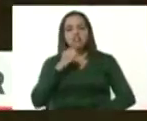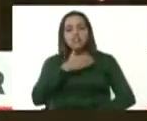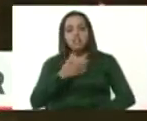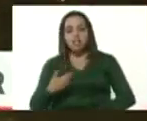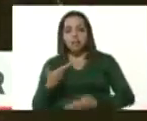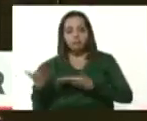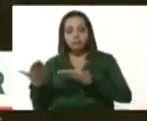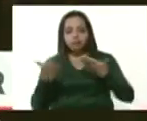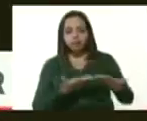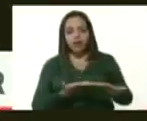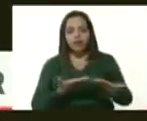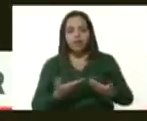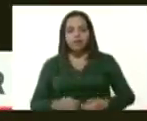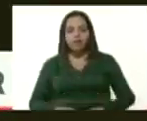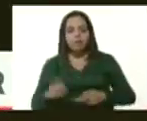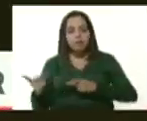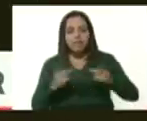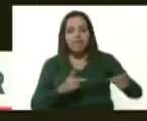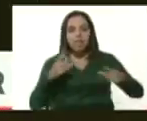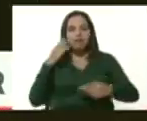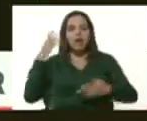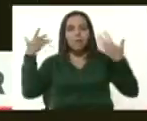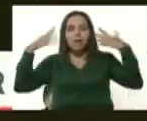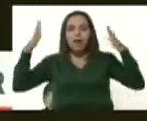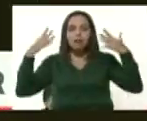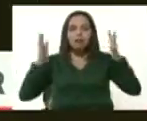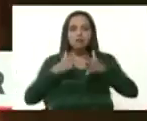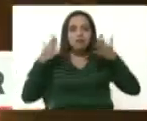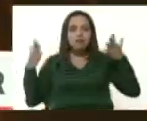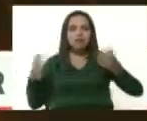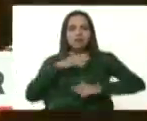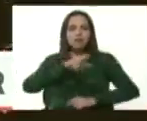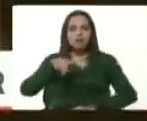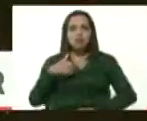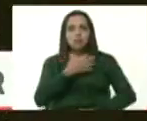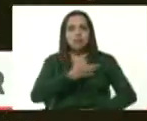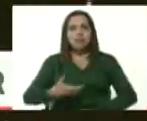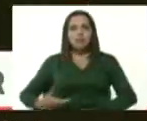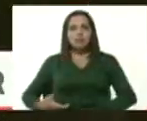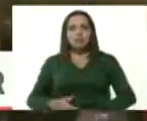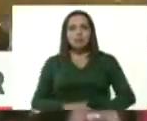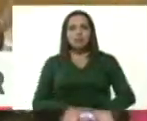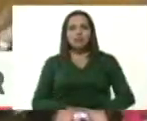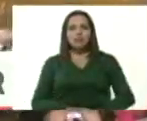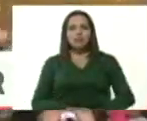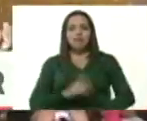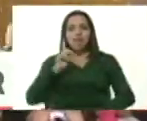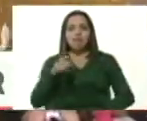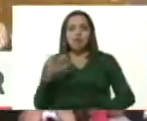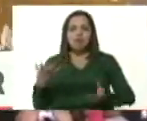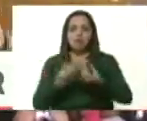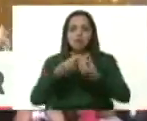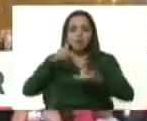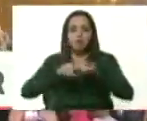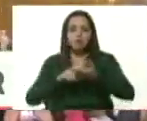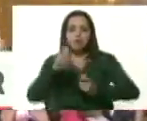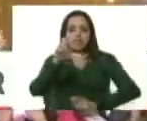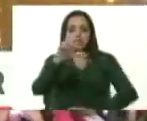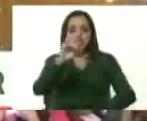una cálida bienvenida. Vamos a darle un aplauso gigantesco a nuestro presidente y a la primera combatiente,